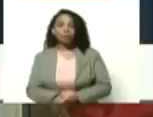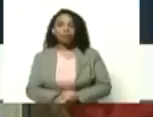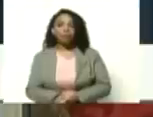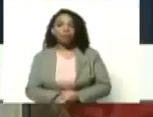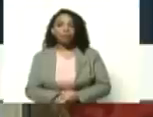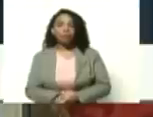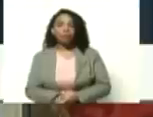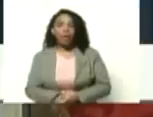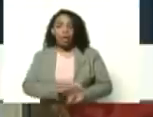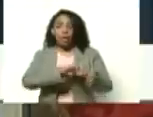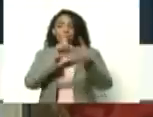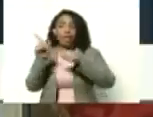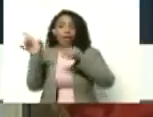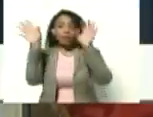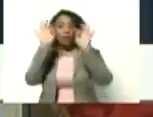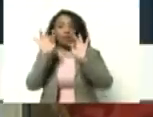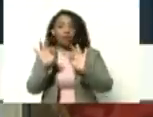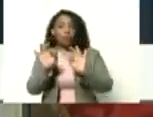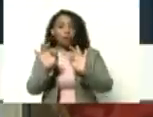en tal sentido